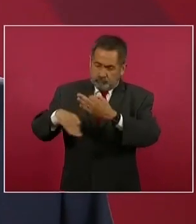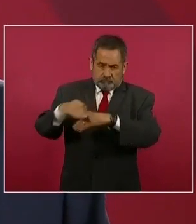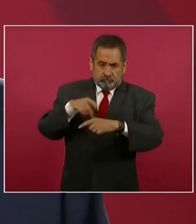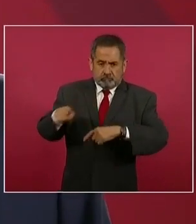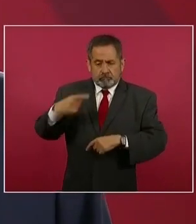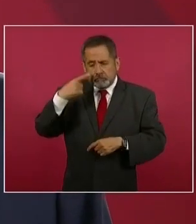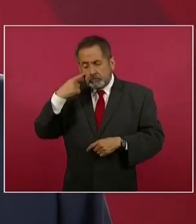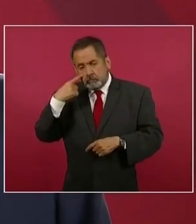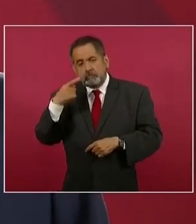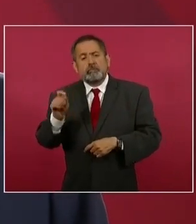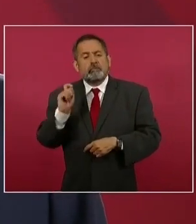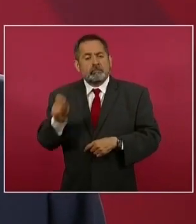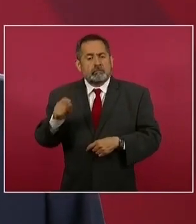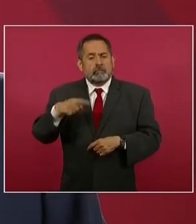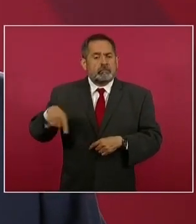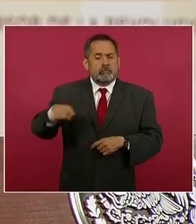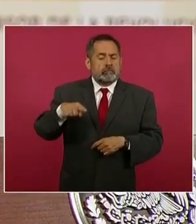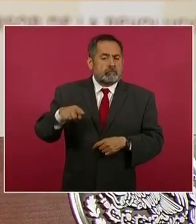estén